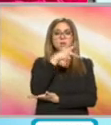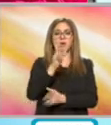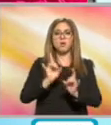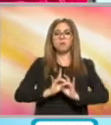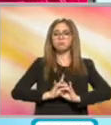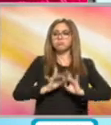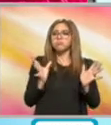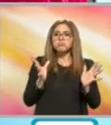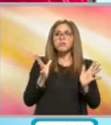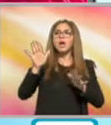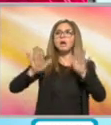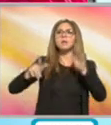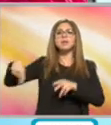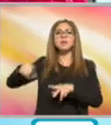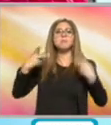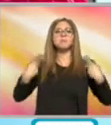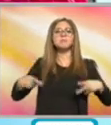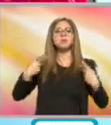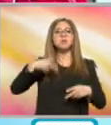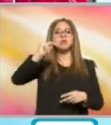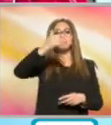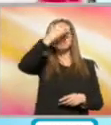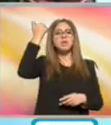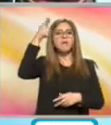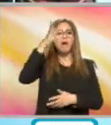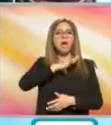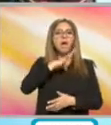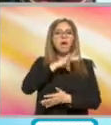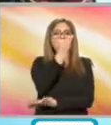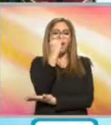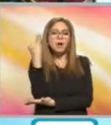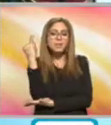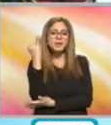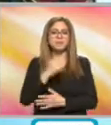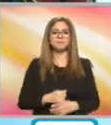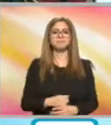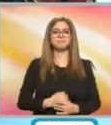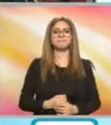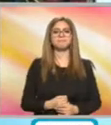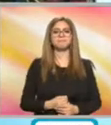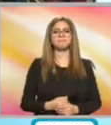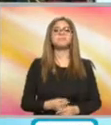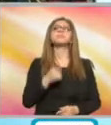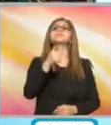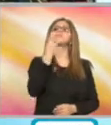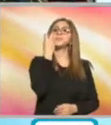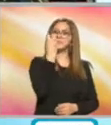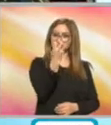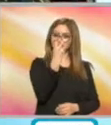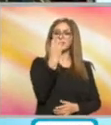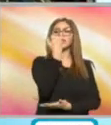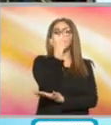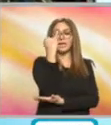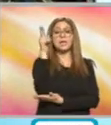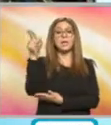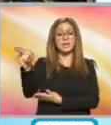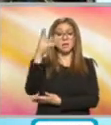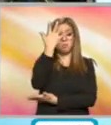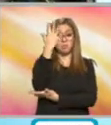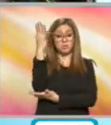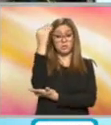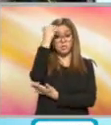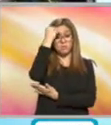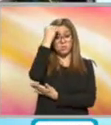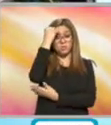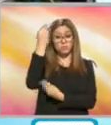nos olvida que está ahí? Por eso, justamente. Porque se ha olvidado, porque bueno, el bosque de Chapultepec es el parque urbano más